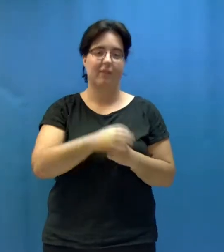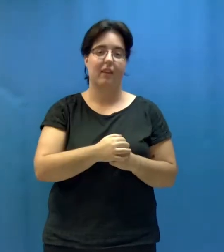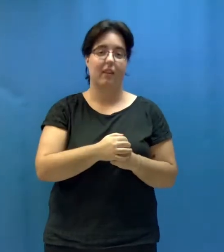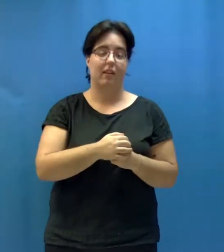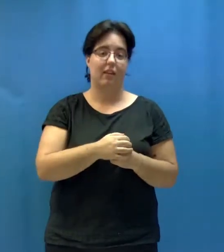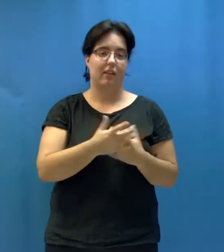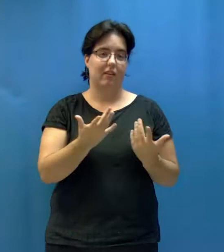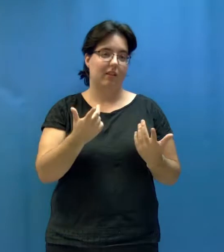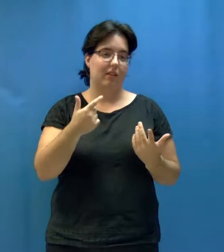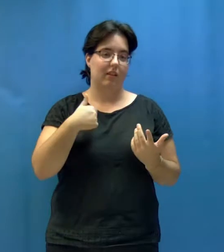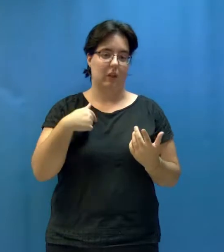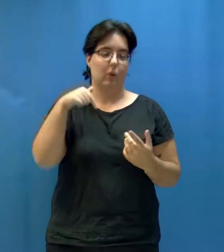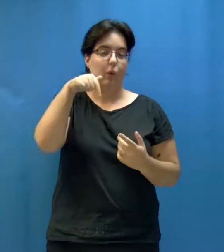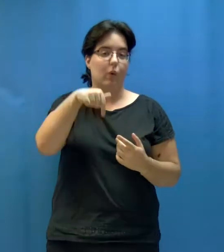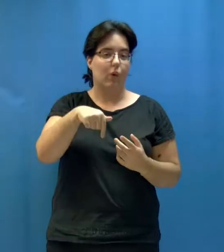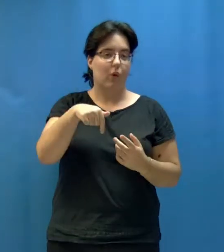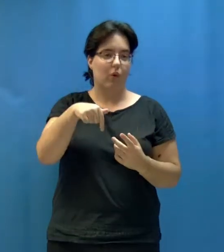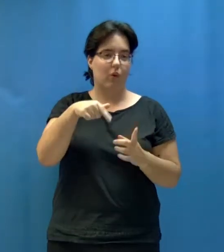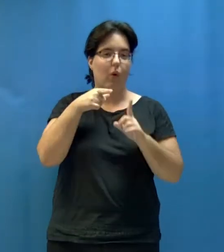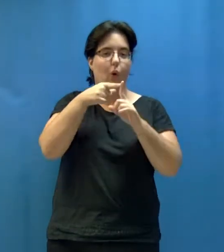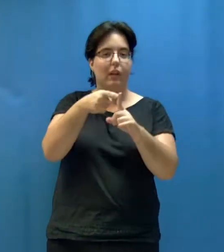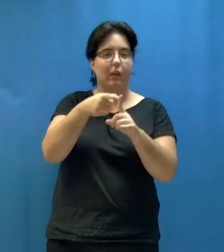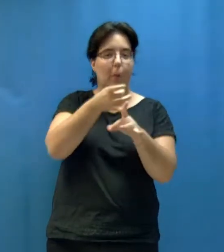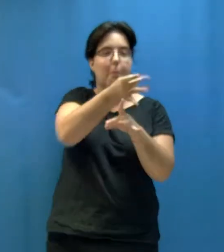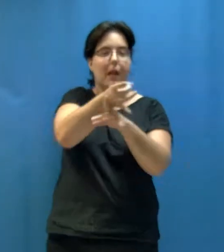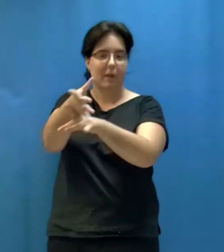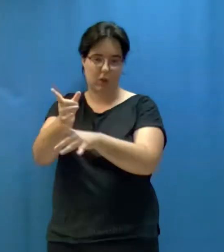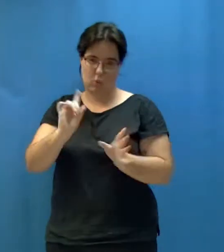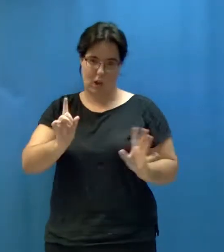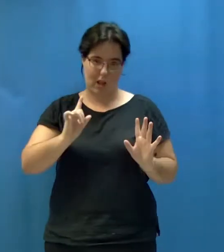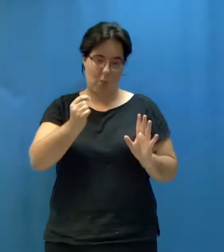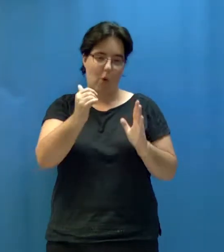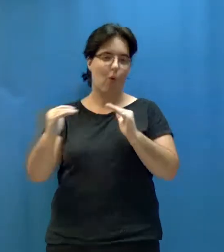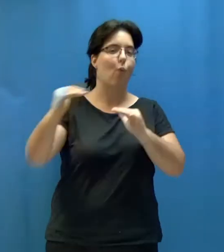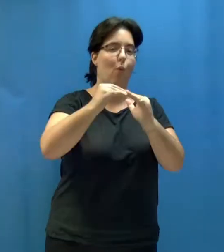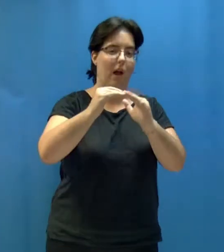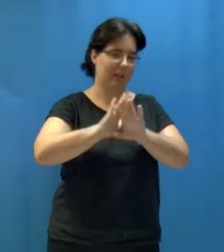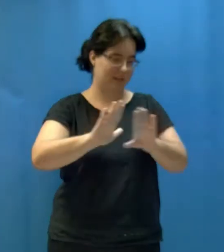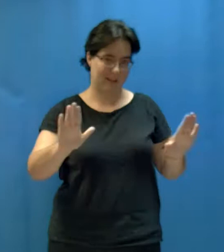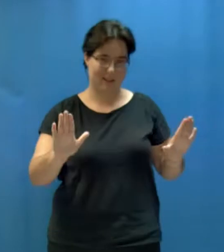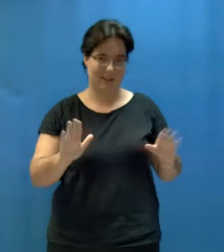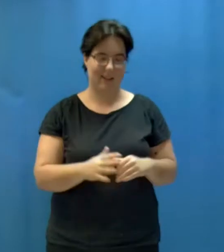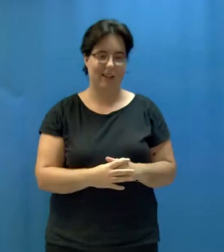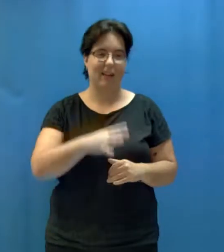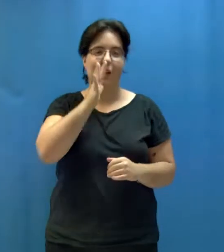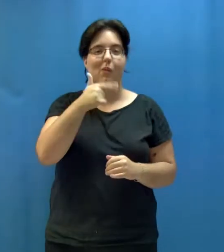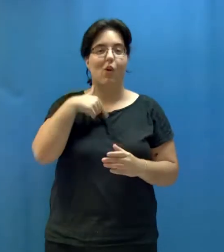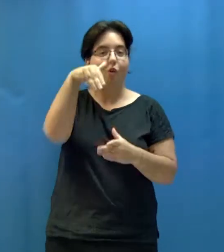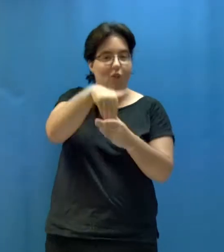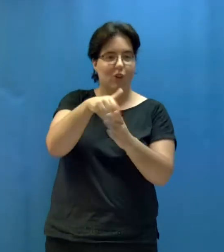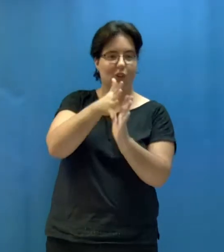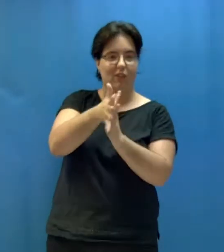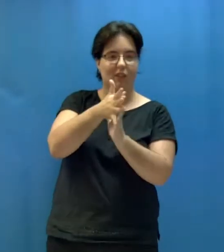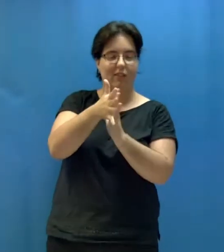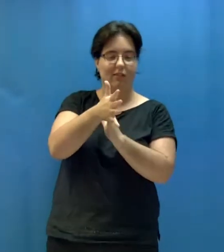No va a ser mi intención superarles a ninguno de ustedes, me conformo con igualarles. Porque, como explicación de voto,